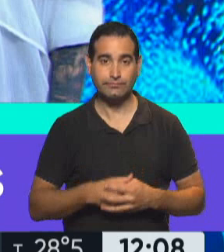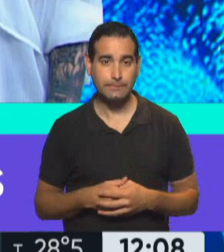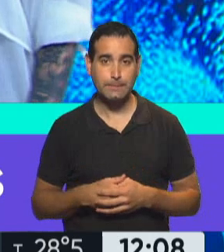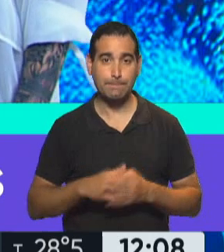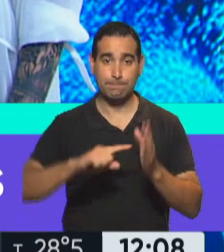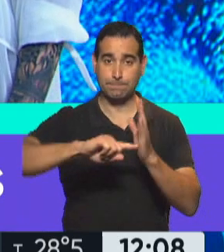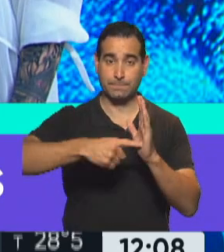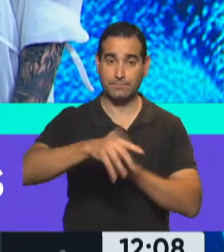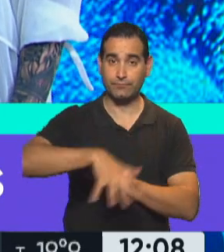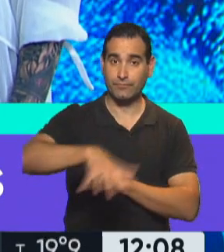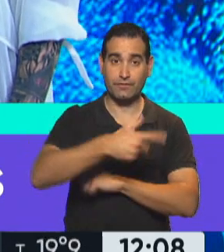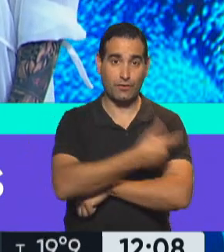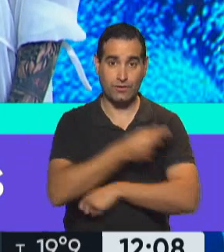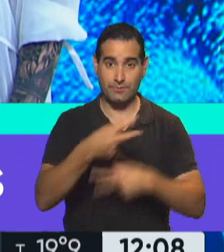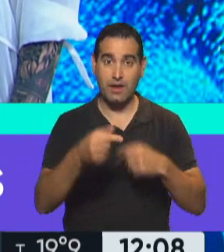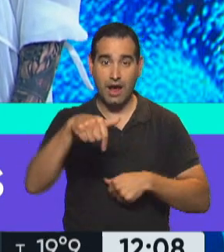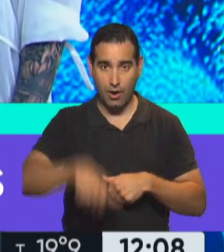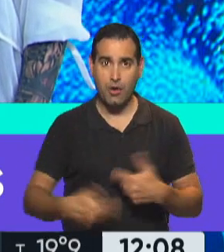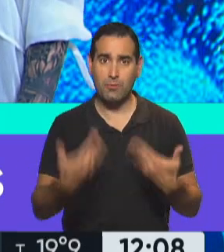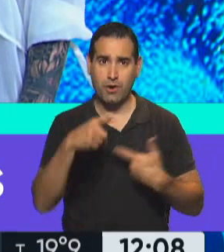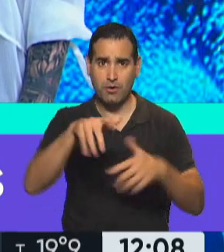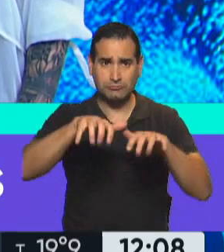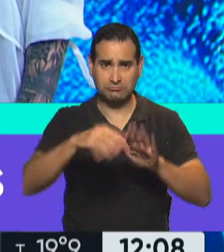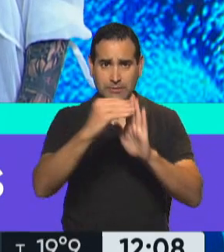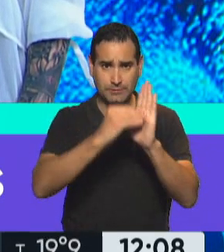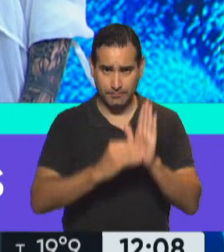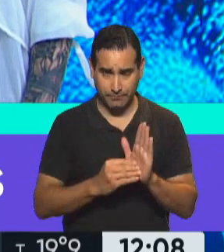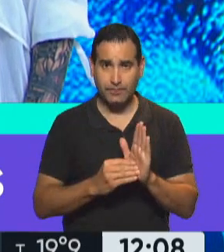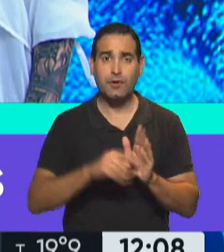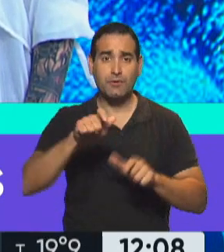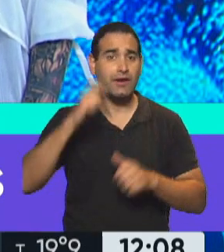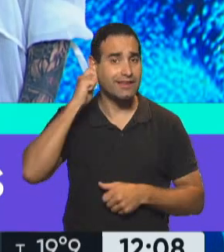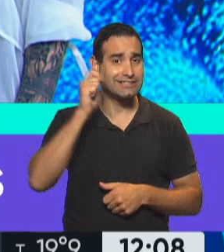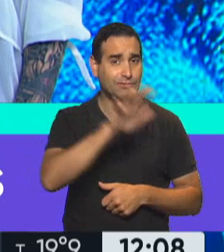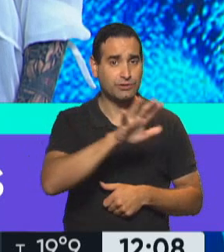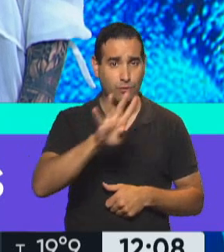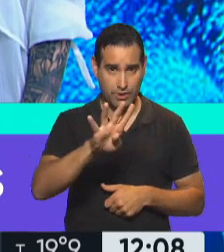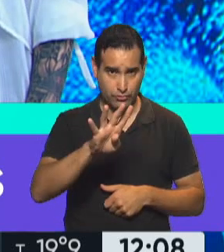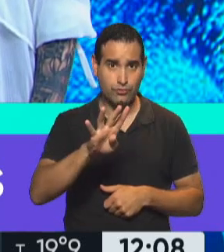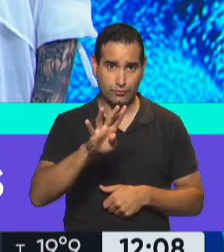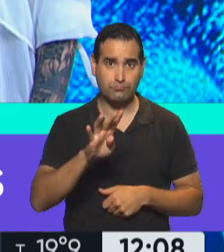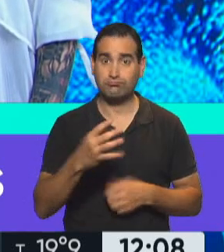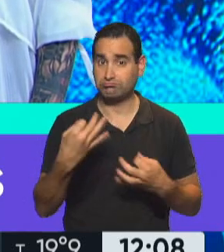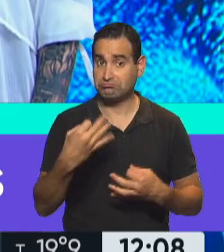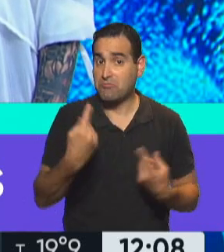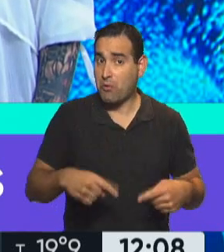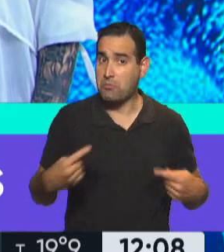la ciudad de Buenos Aires. A partir de ahora se pueden empezar a inscribir justamente los que tienen 54 años. Esta